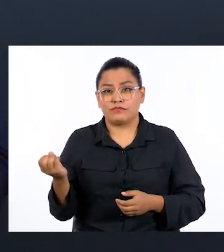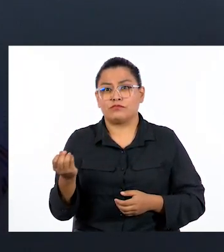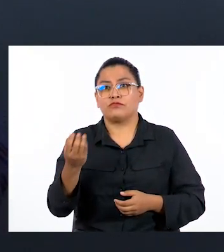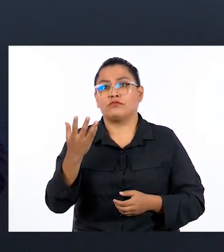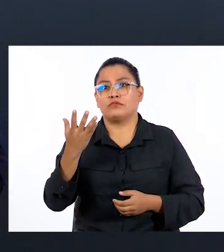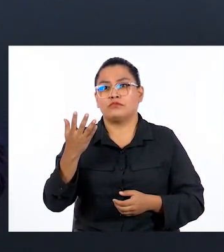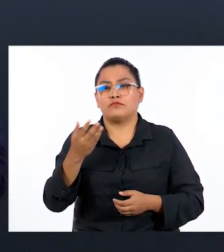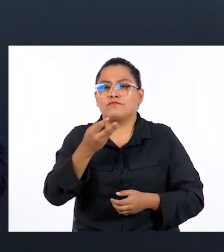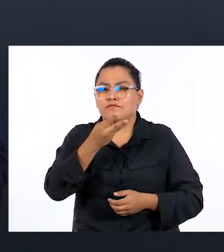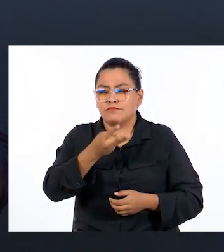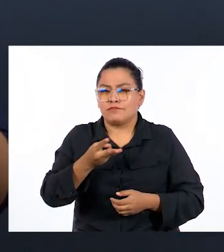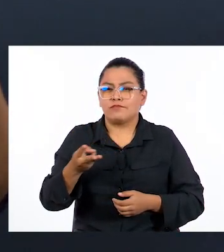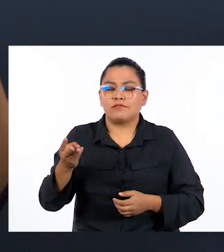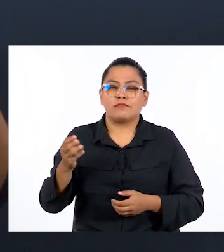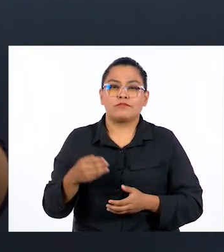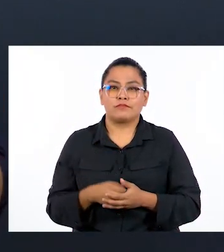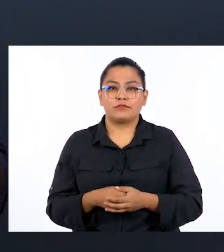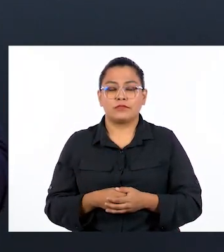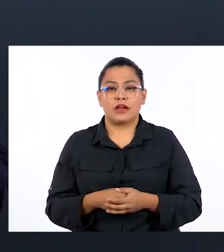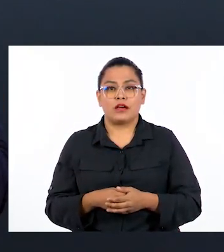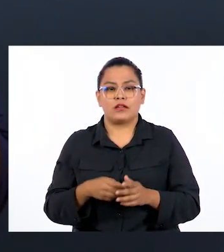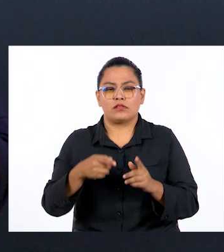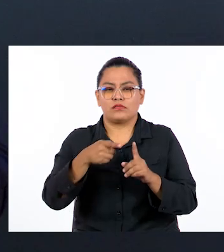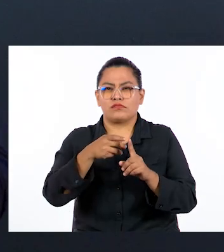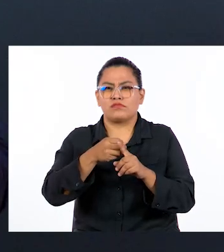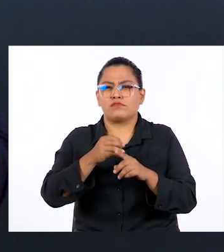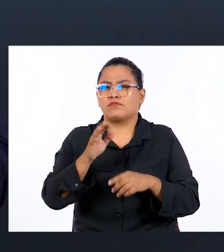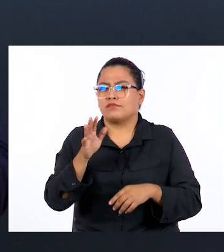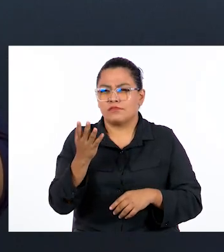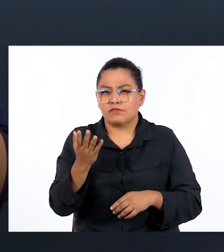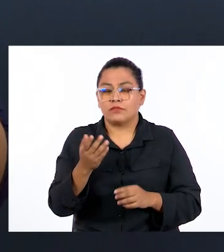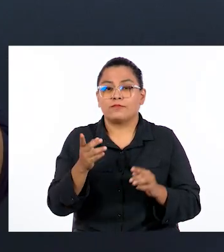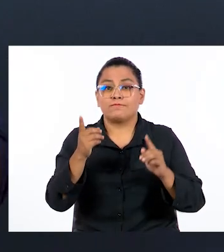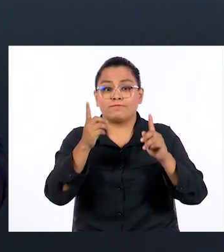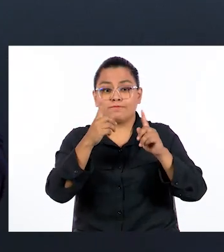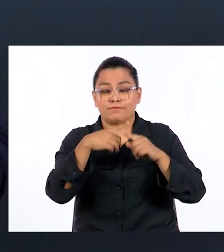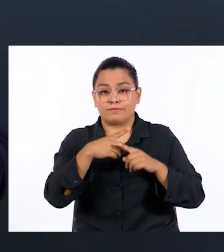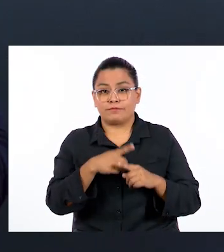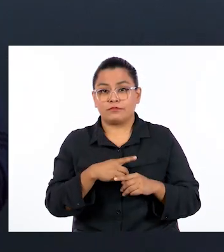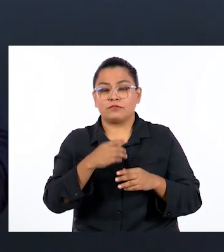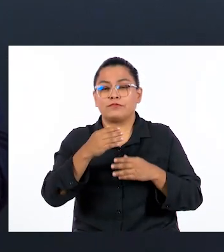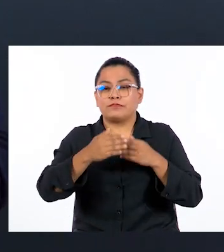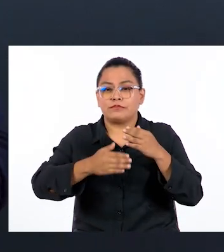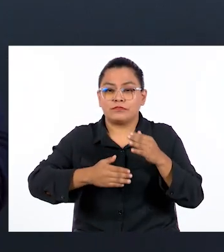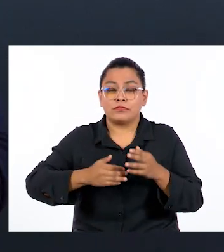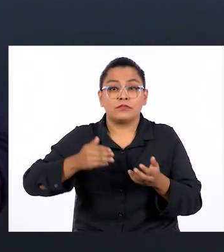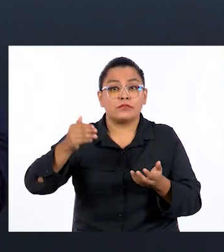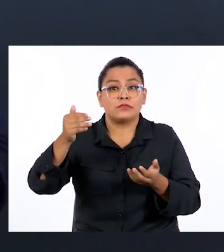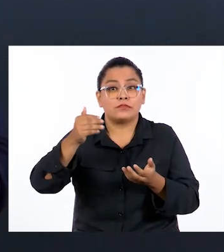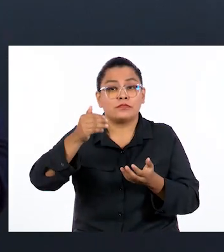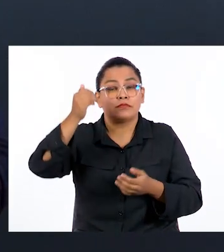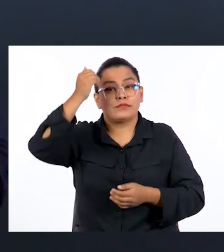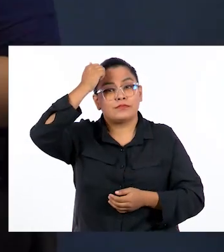las asignaturas, con el objetivo de hacer cambios en el proceso de